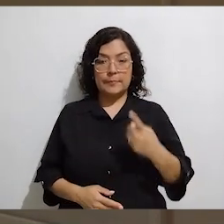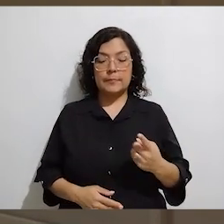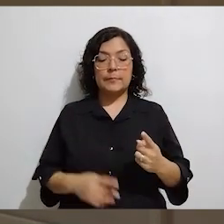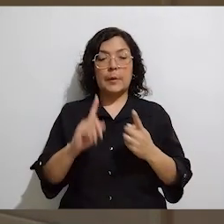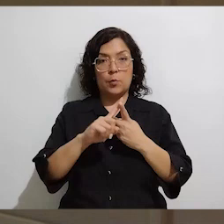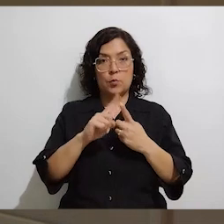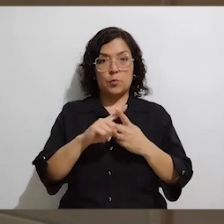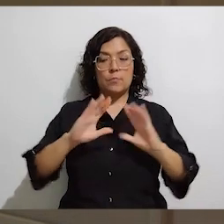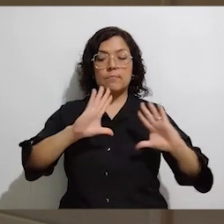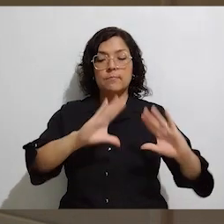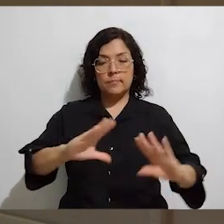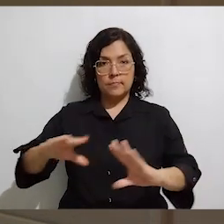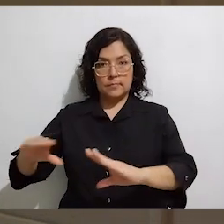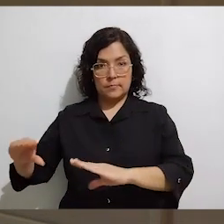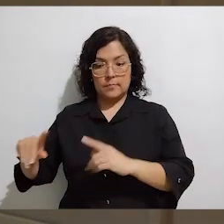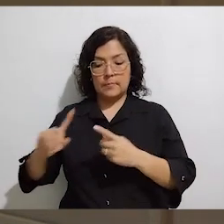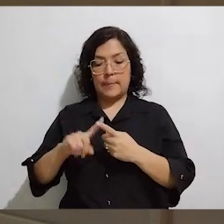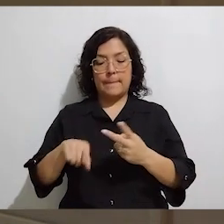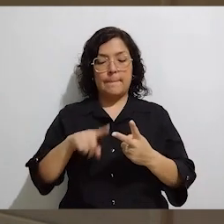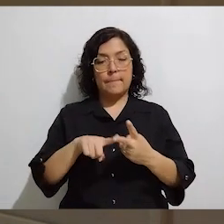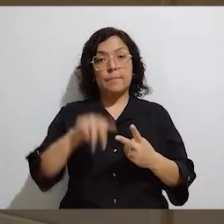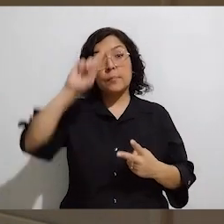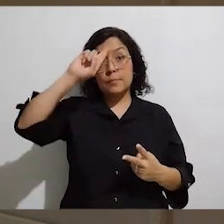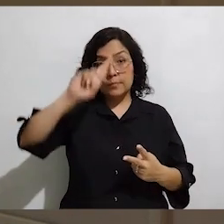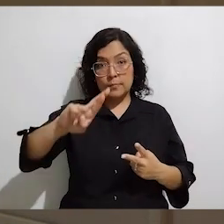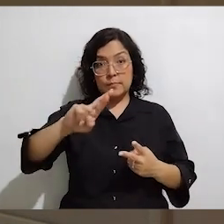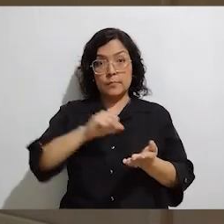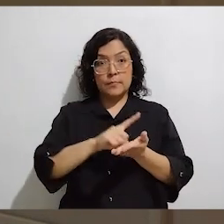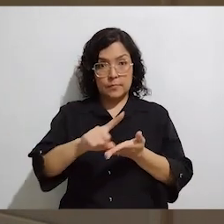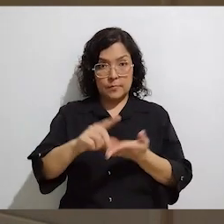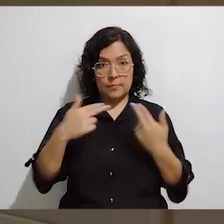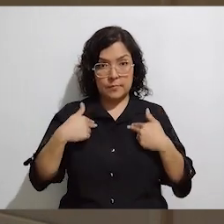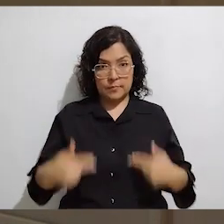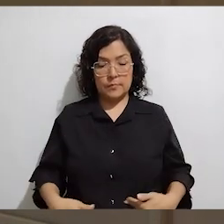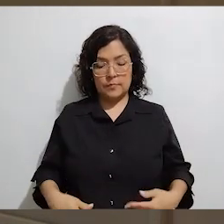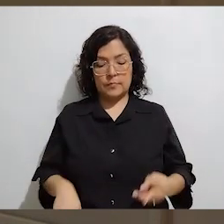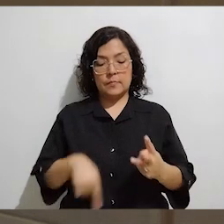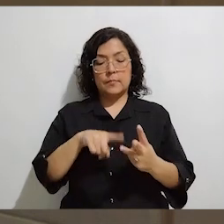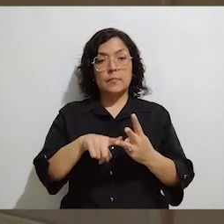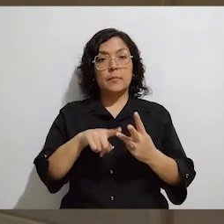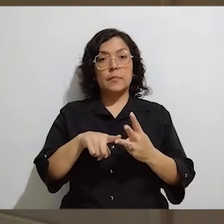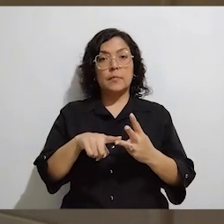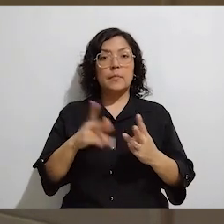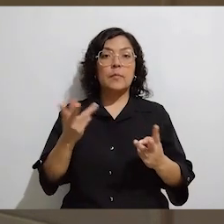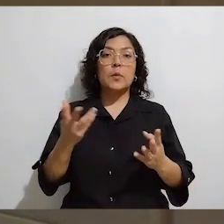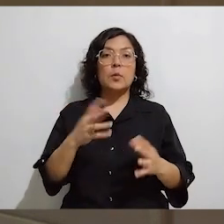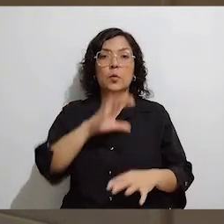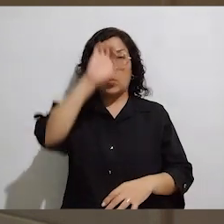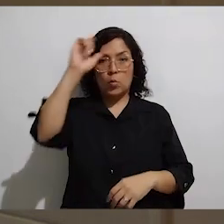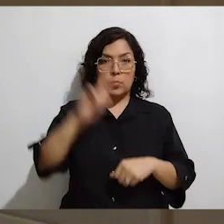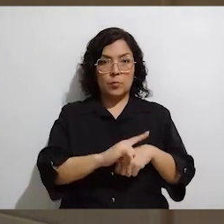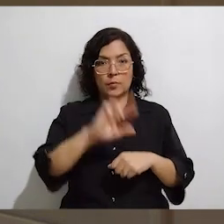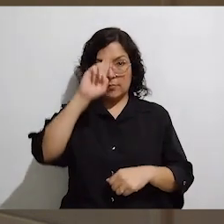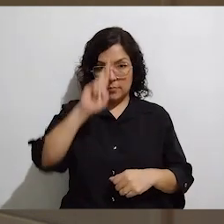el respeto a los derechos fundamentales, la cultura de la constitucionalidad y de la legalidad, el diálogo permanente,